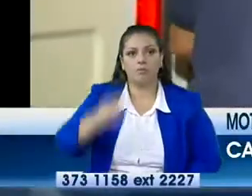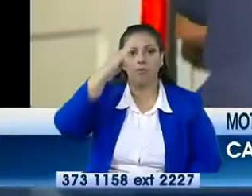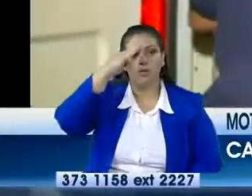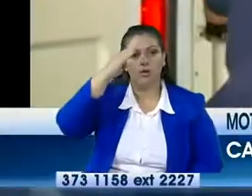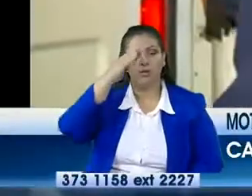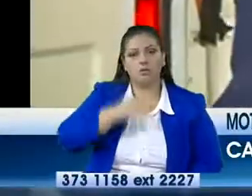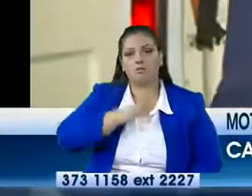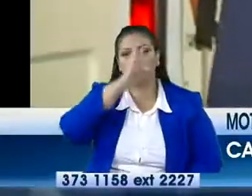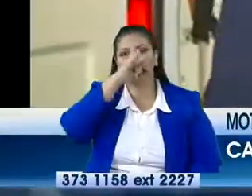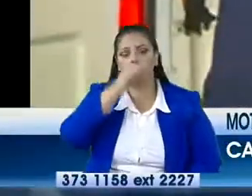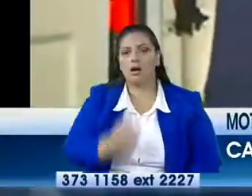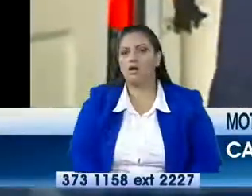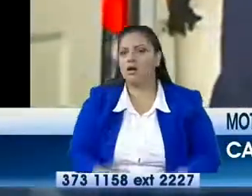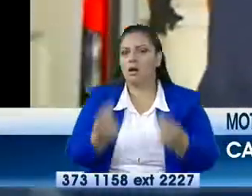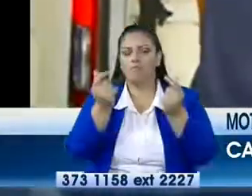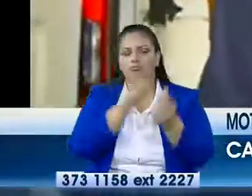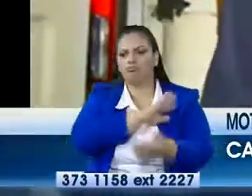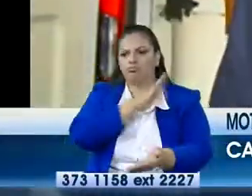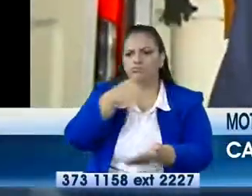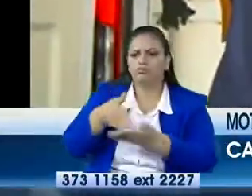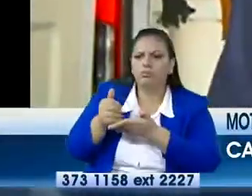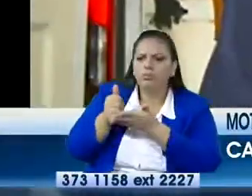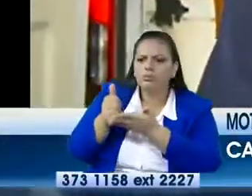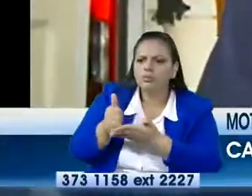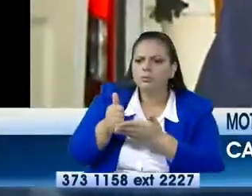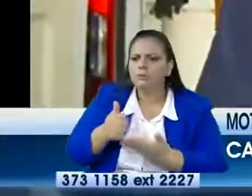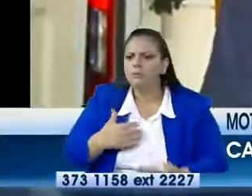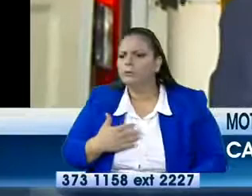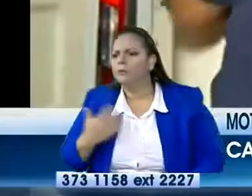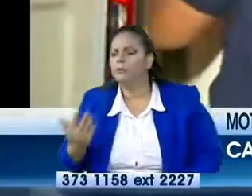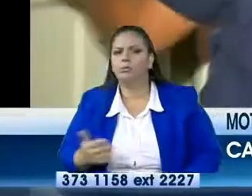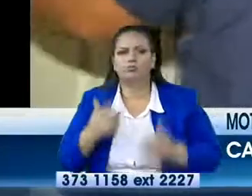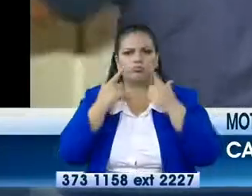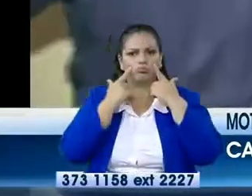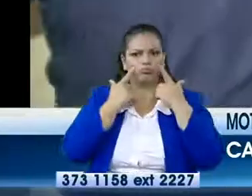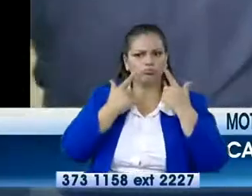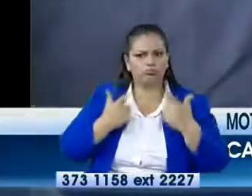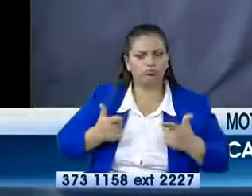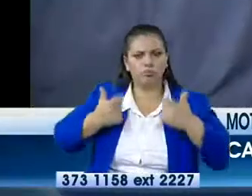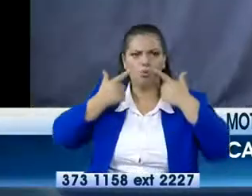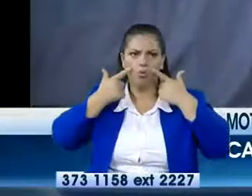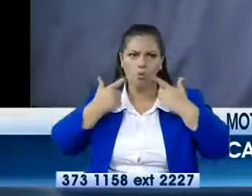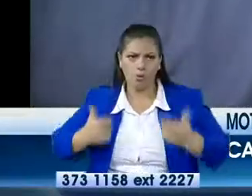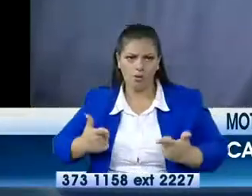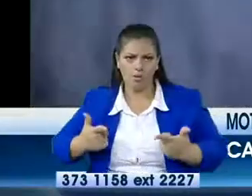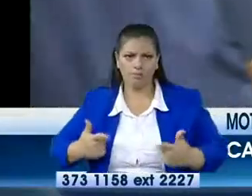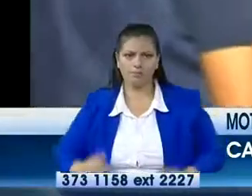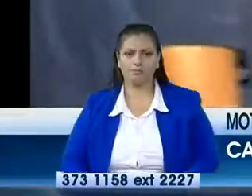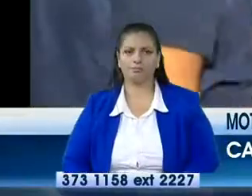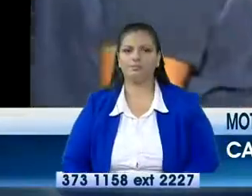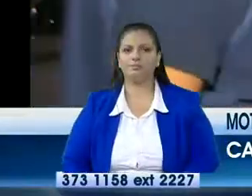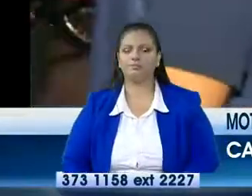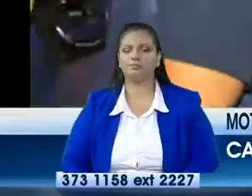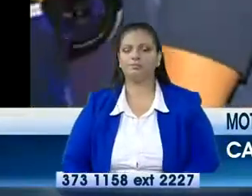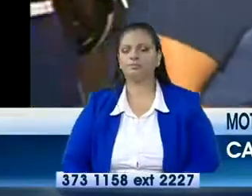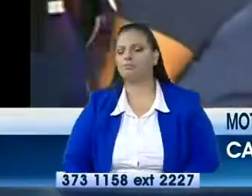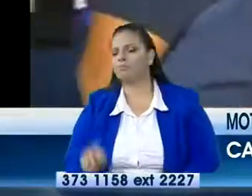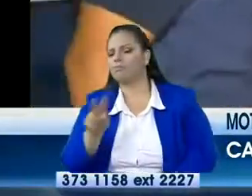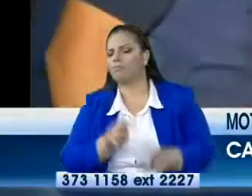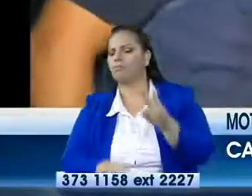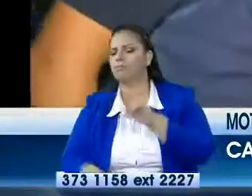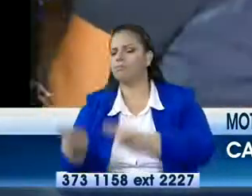civiles de tránsito llegaron al sitio, los unos para precautelar la seguridad y los otros para iniciar las